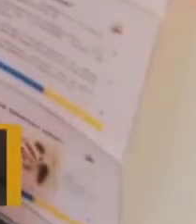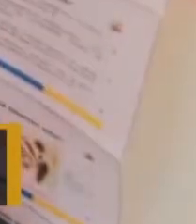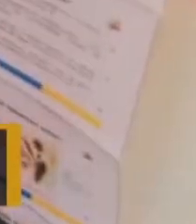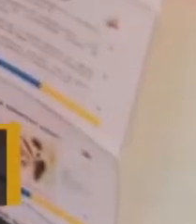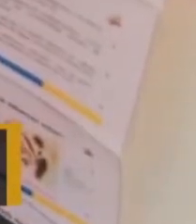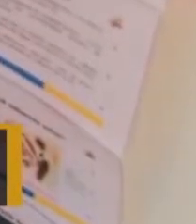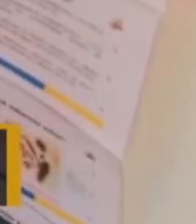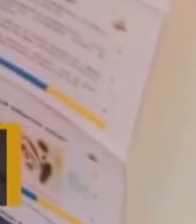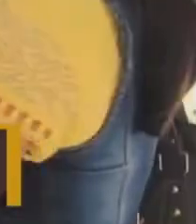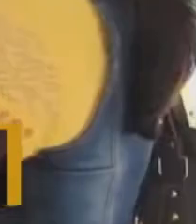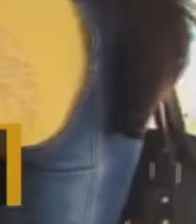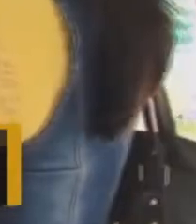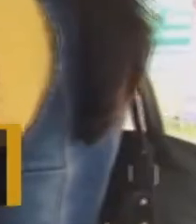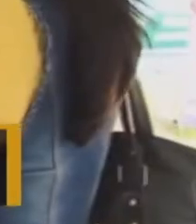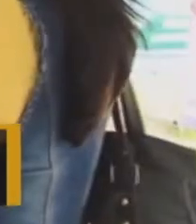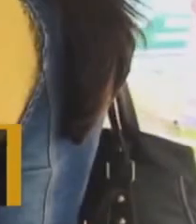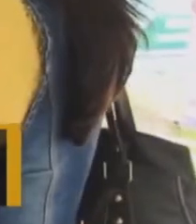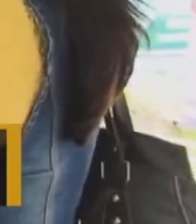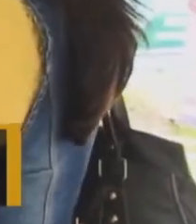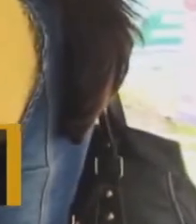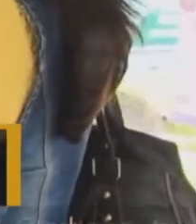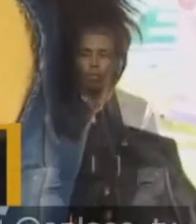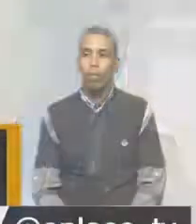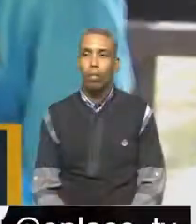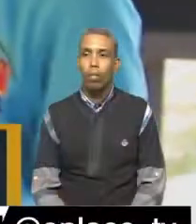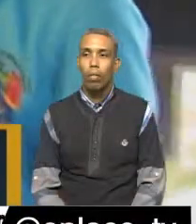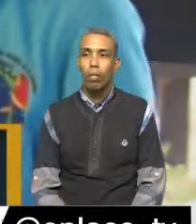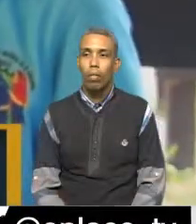Los estudiantes fueron los protagonistas de la jornada.